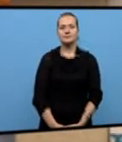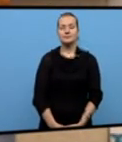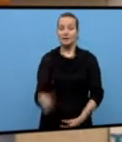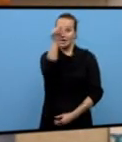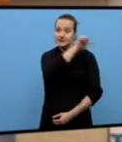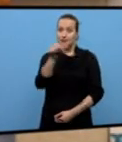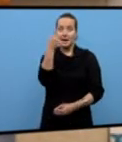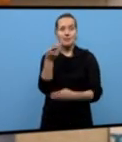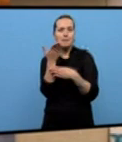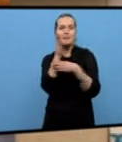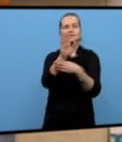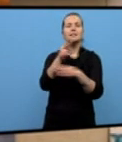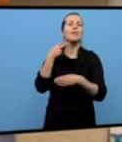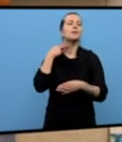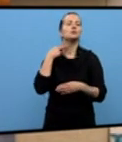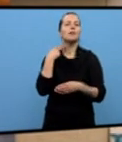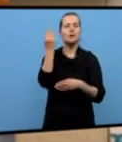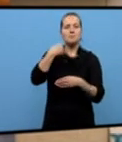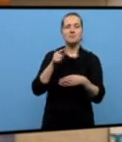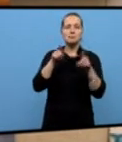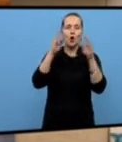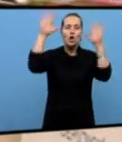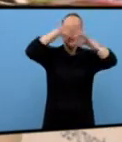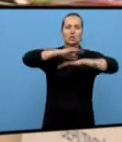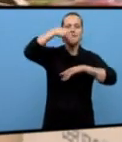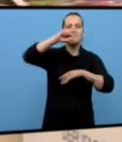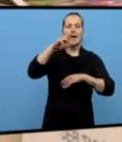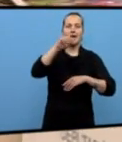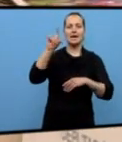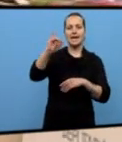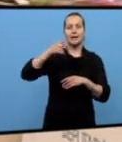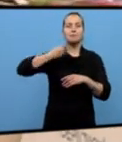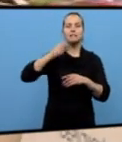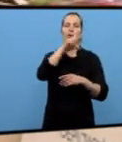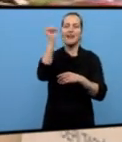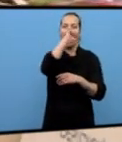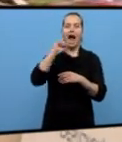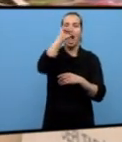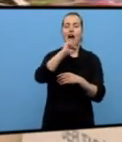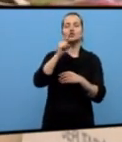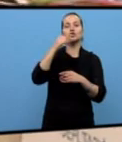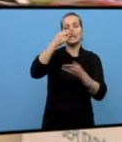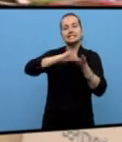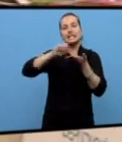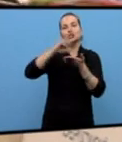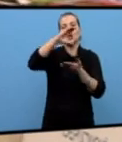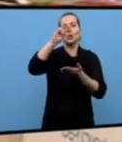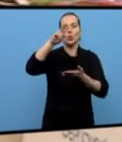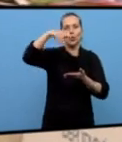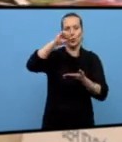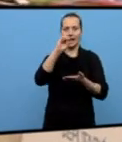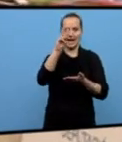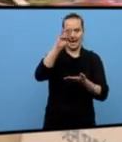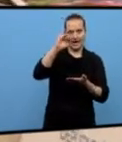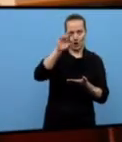Esta semana presentouse na Deputación a Noite de Merlín que conmemora o centenario de Álvaro Cunqueiro. A TIC participará nesta xornada que